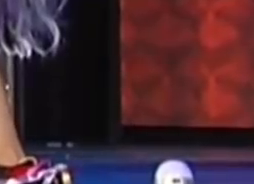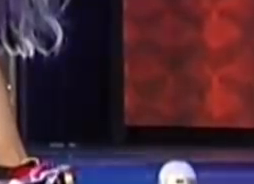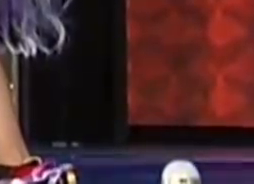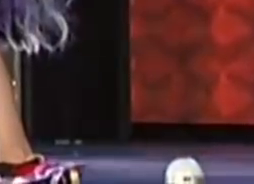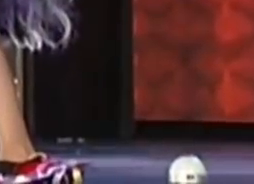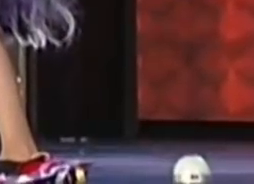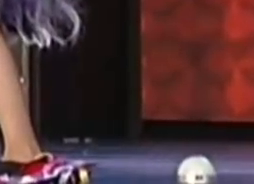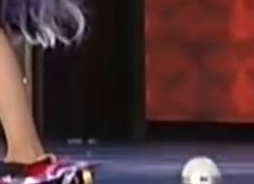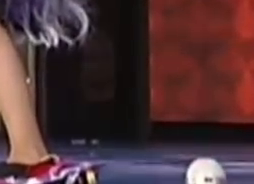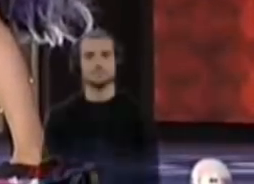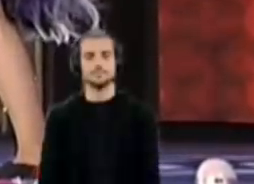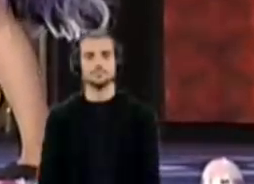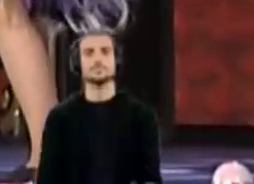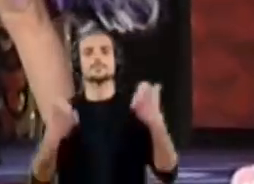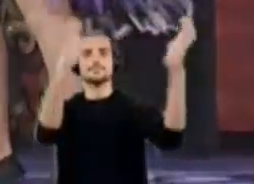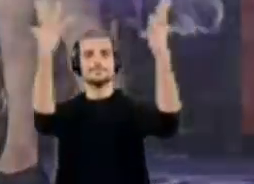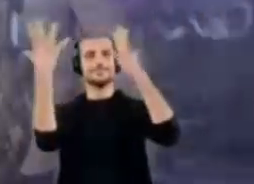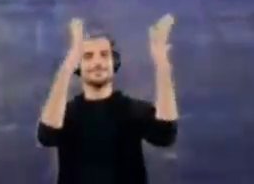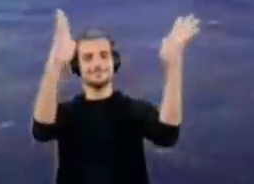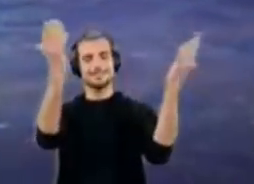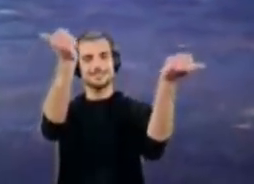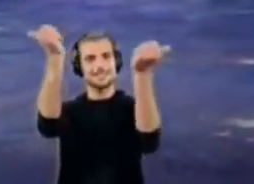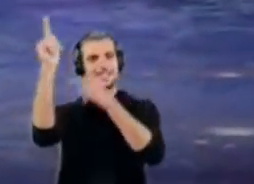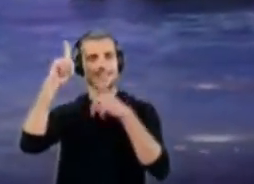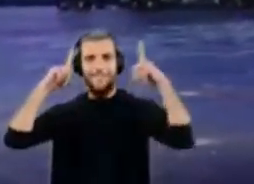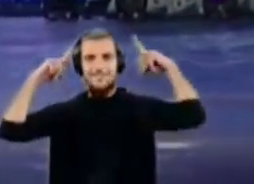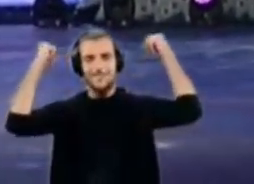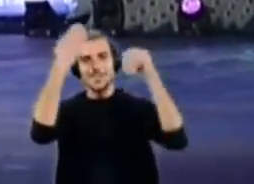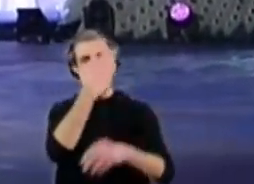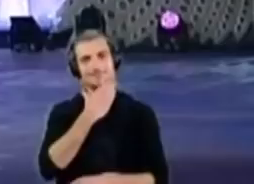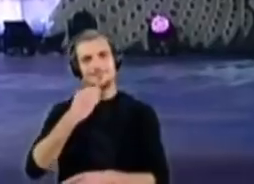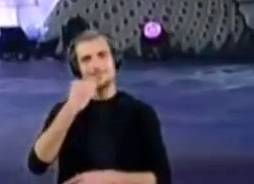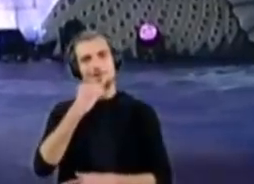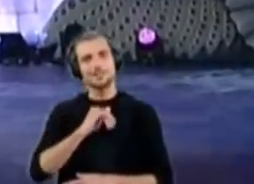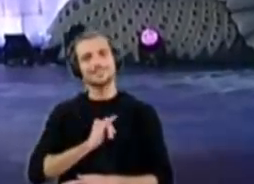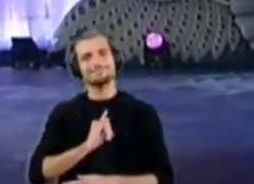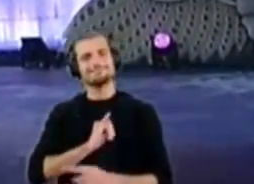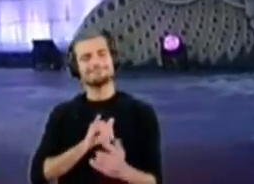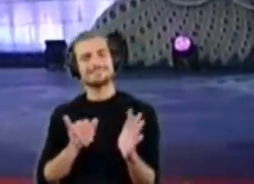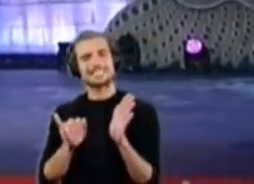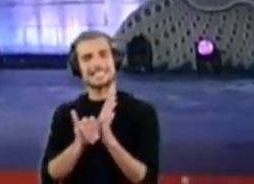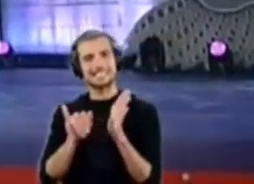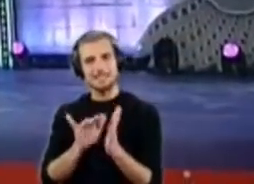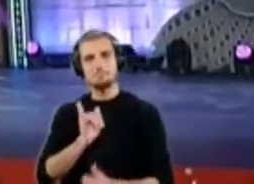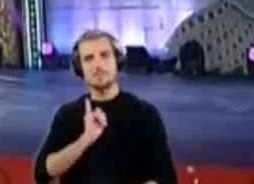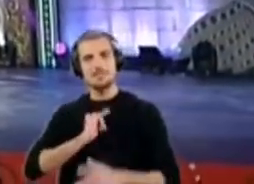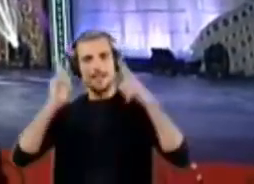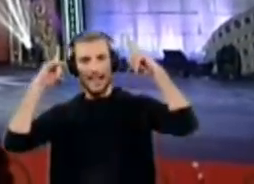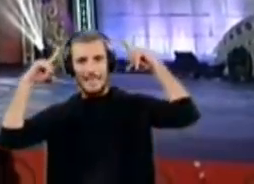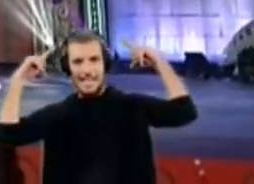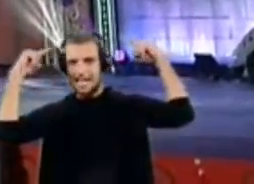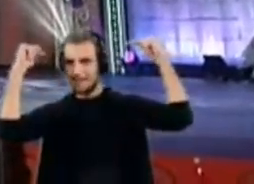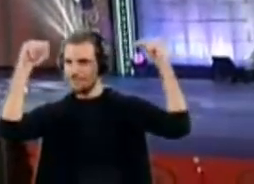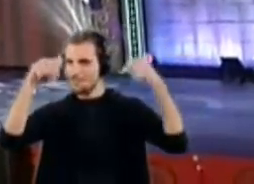Fuerte el aplauso para despedir a esa ninfita linda. Hoy me siento más cerca y más identificada con esa ninfa que